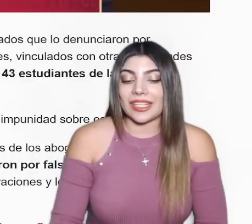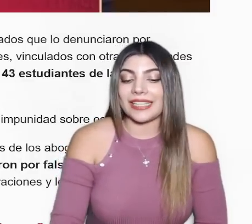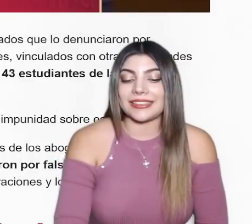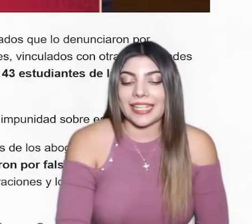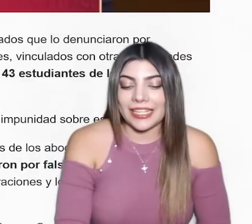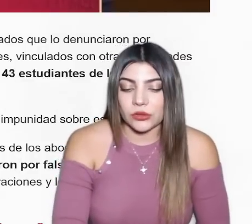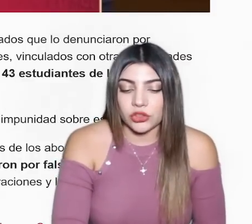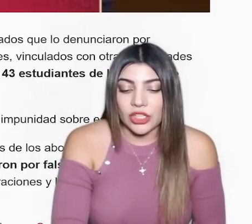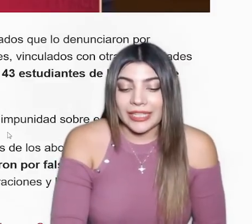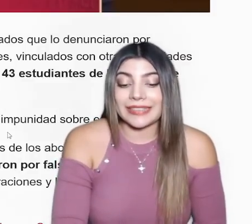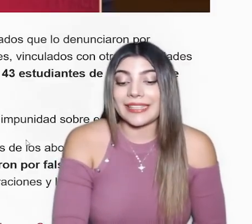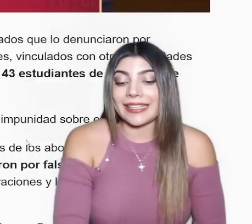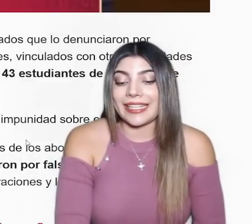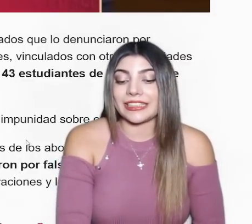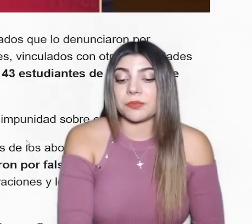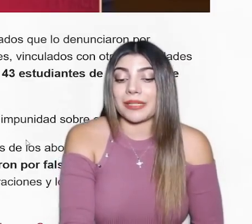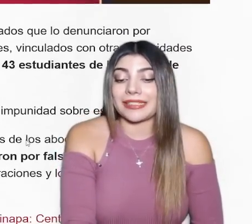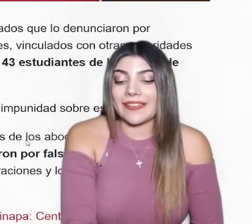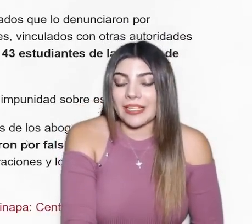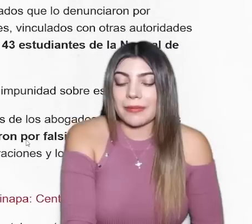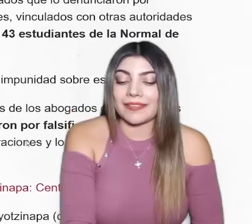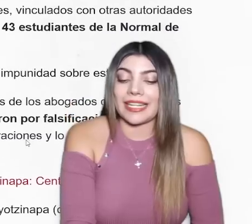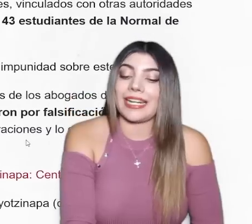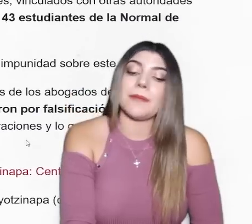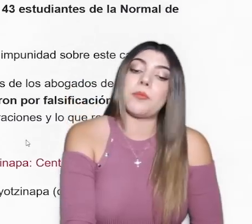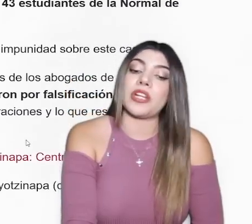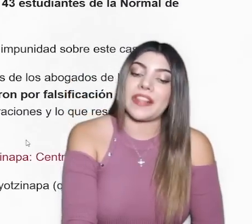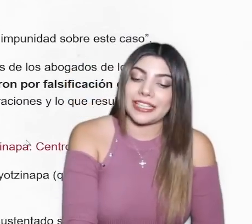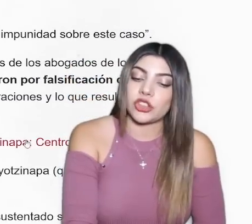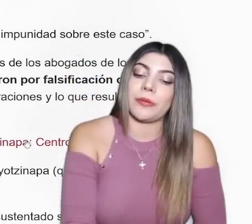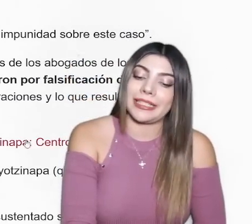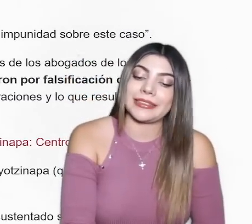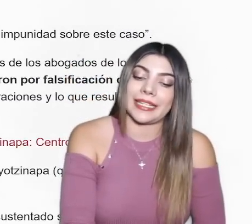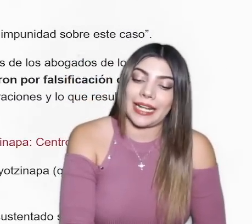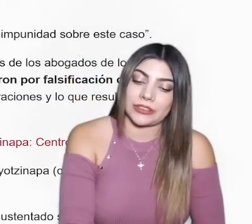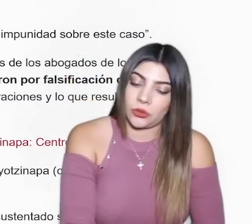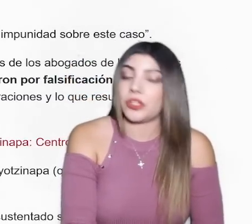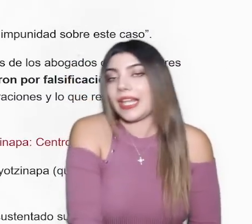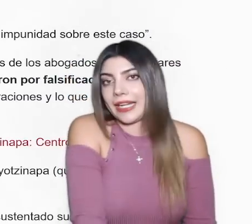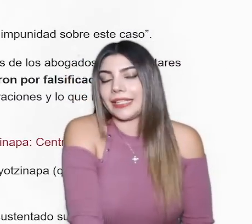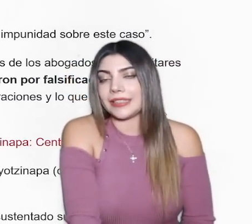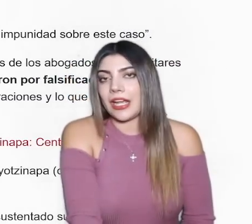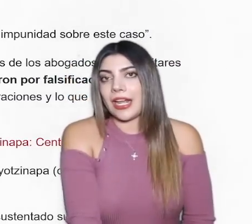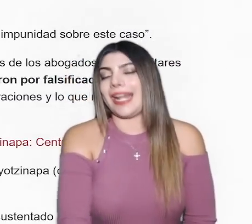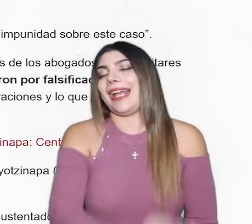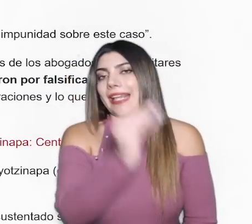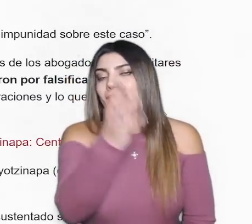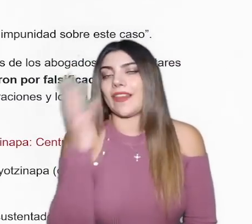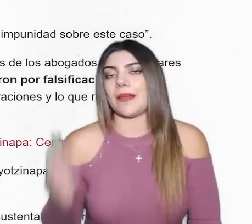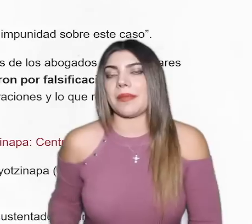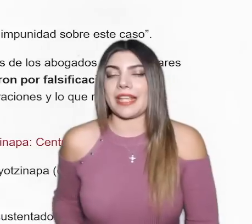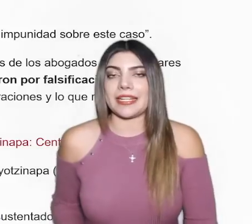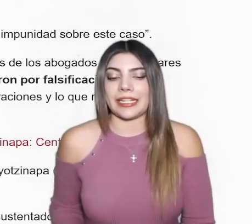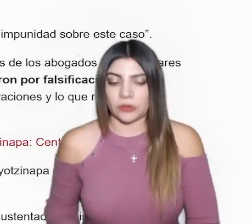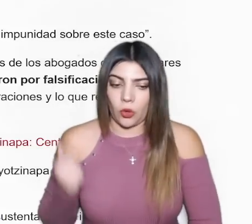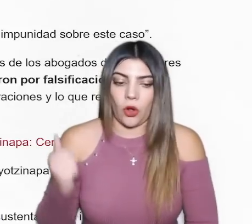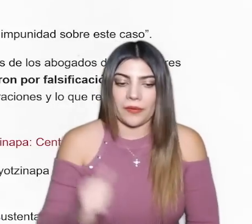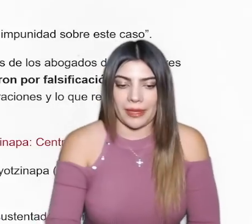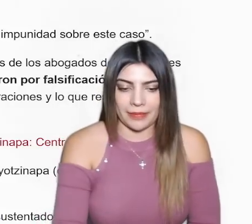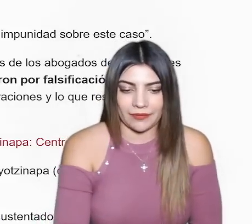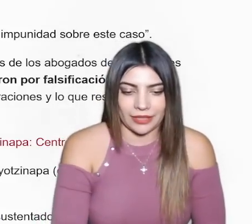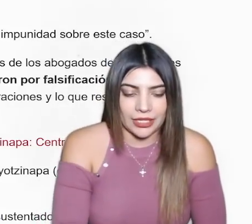que detrás de ellos están quienes pretenden mantener la impunidad sobre este caso. ¿Quiénes? La gente de Peña